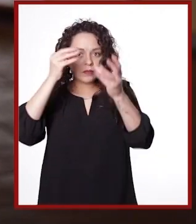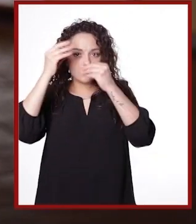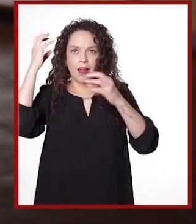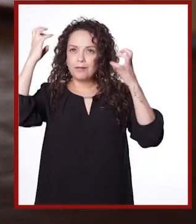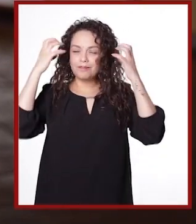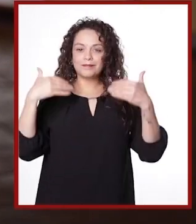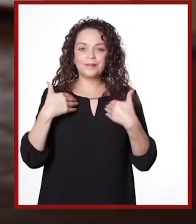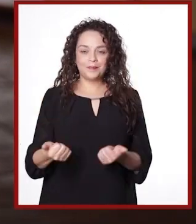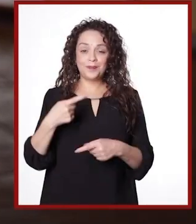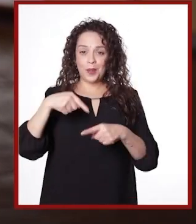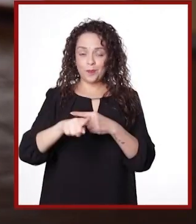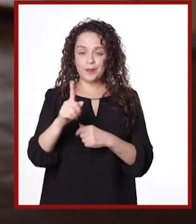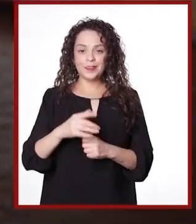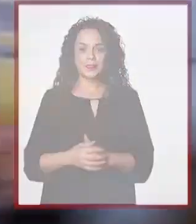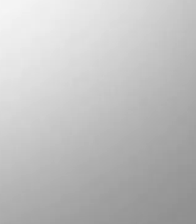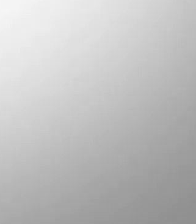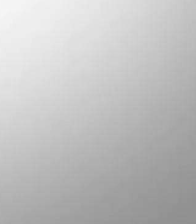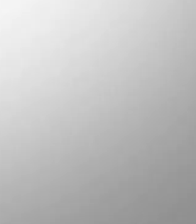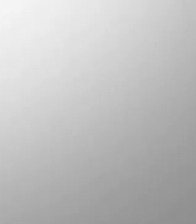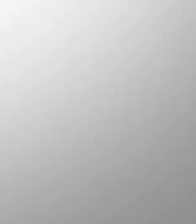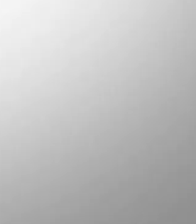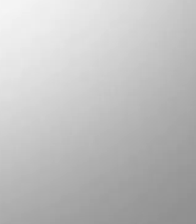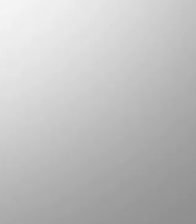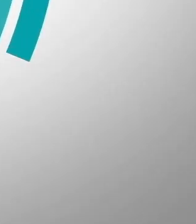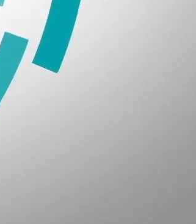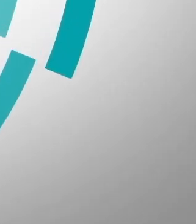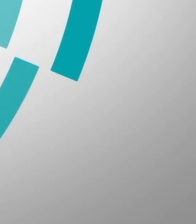de conocimiento. Comenzamos.